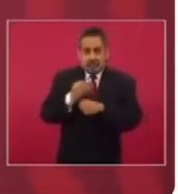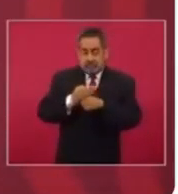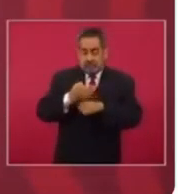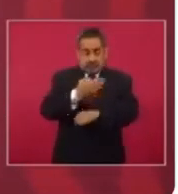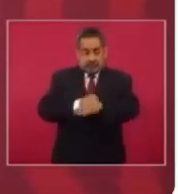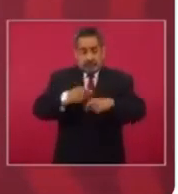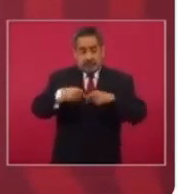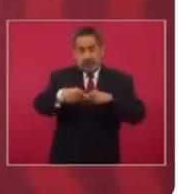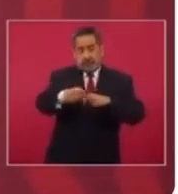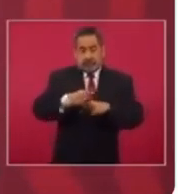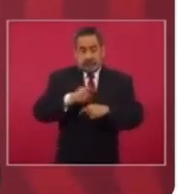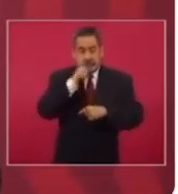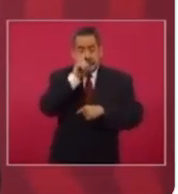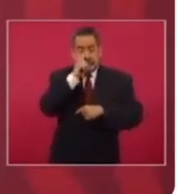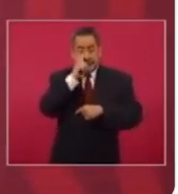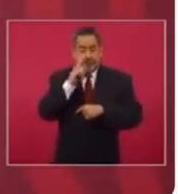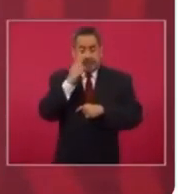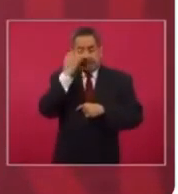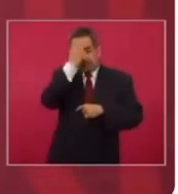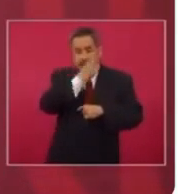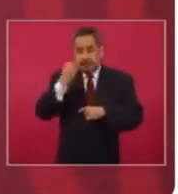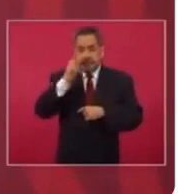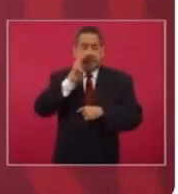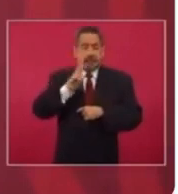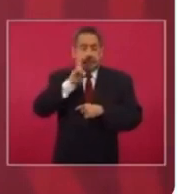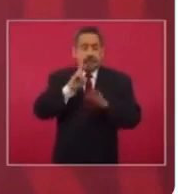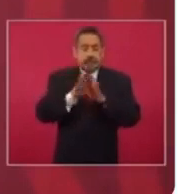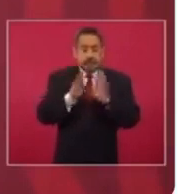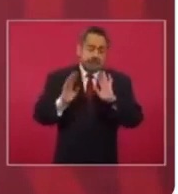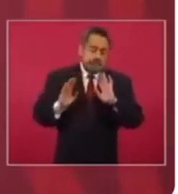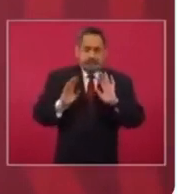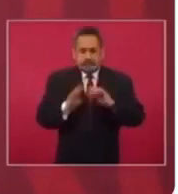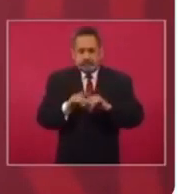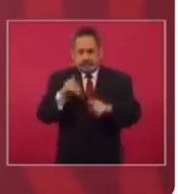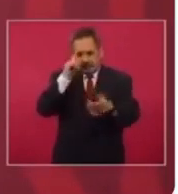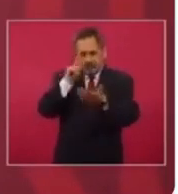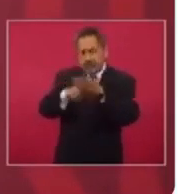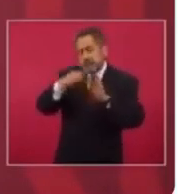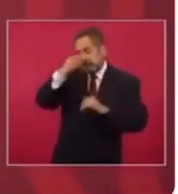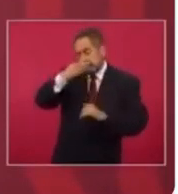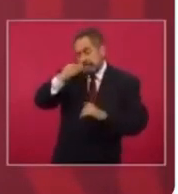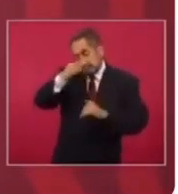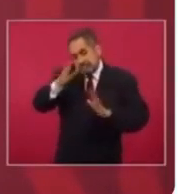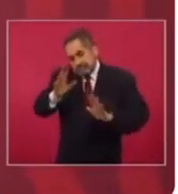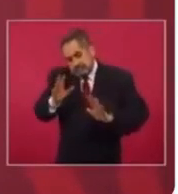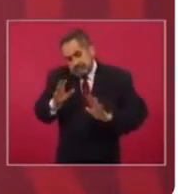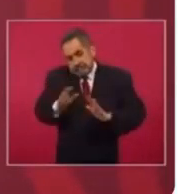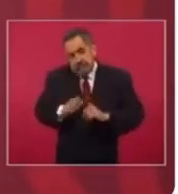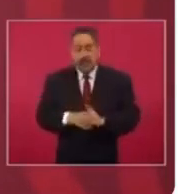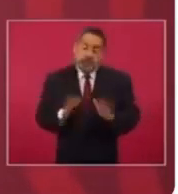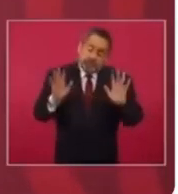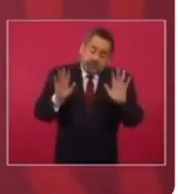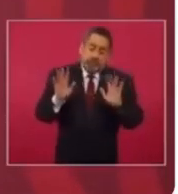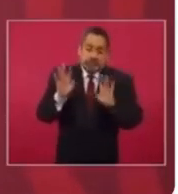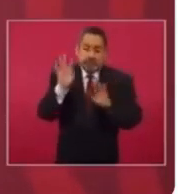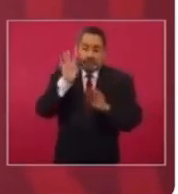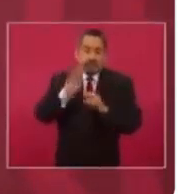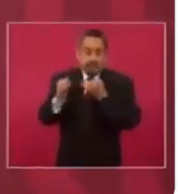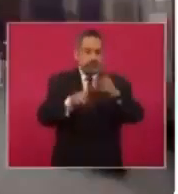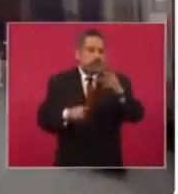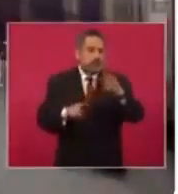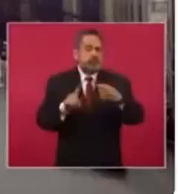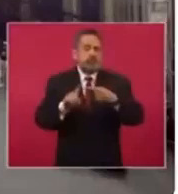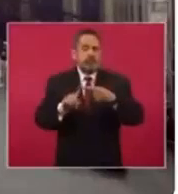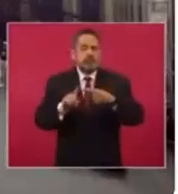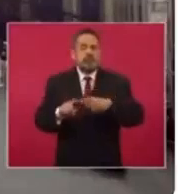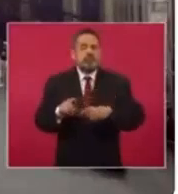desde que empezó a tener problemas o una gripita nunca utilizó el cubrebocas y ese son los